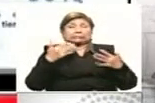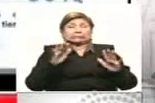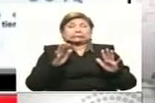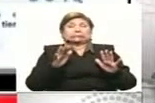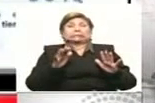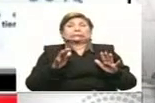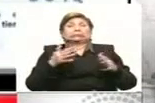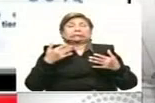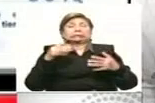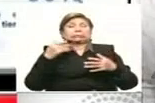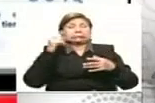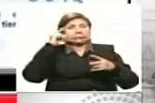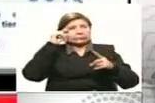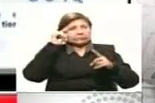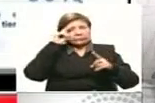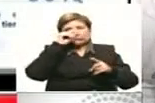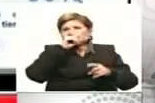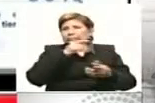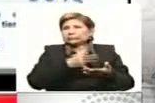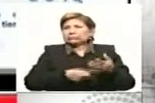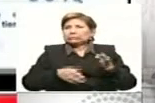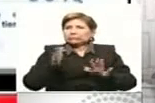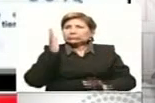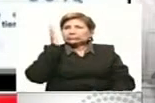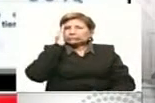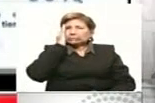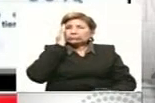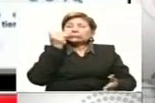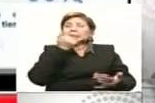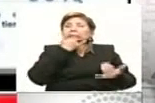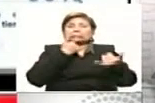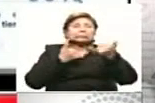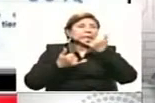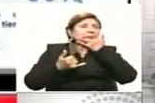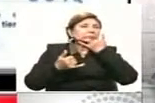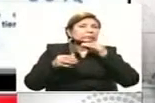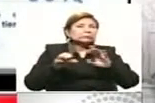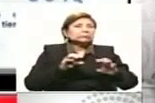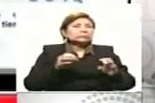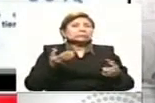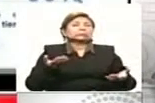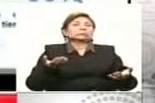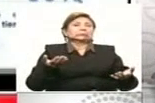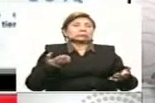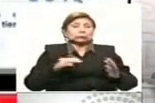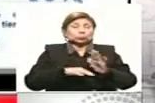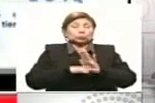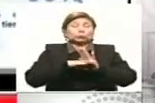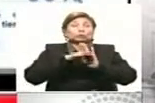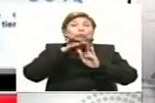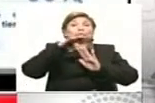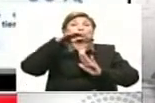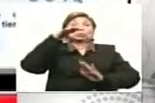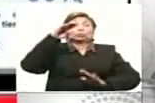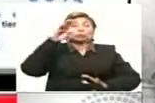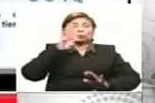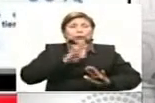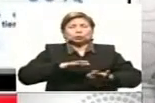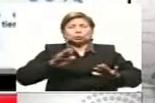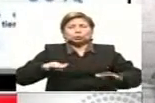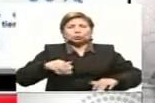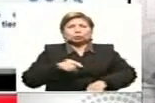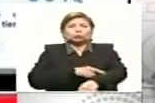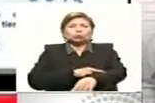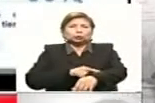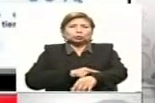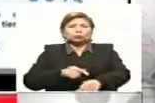absolutamente indebido, ¿no? Sabemos las consecuencias de mantener porcentajes altos de anemia en la población infantil. Después no los